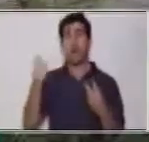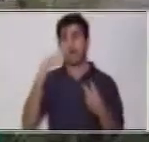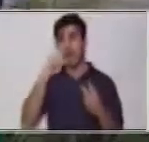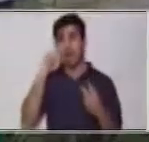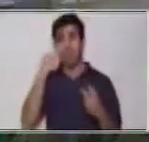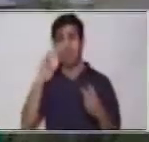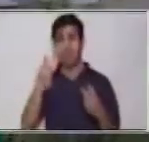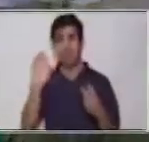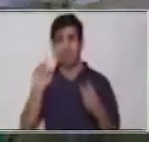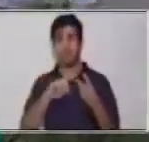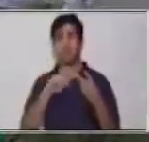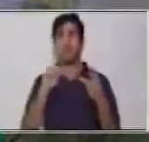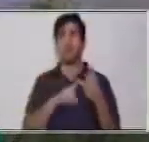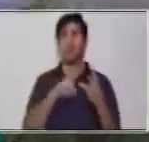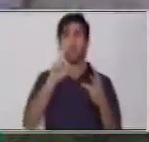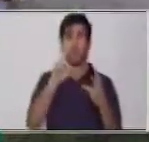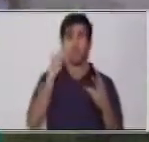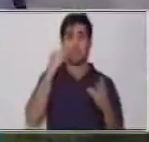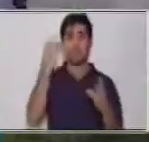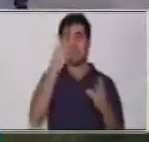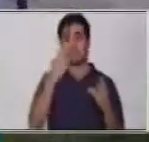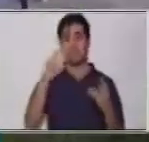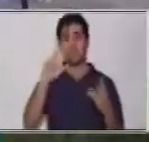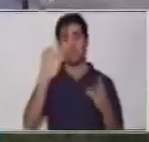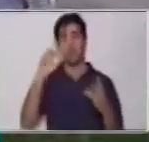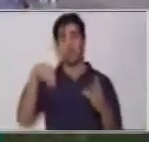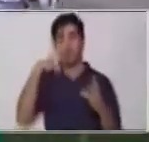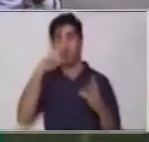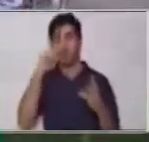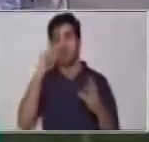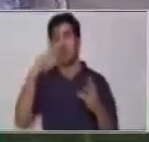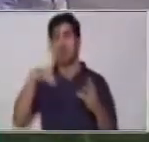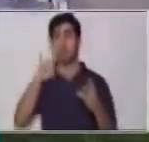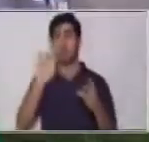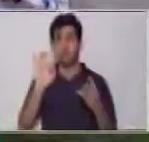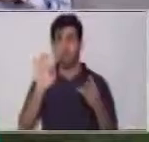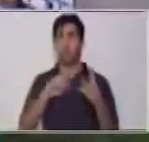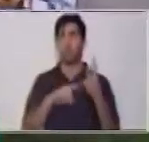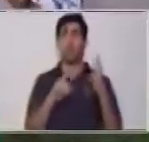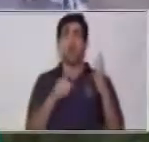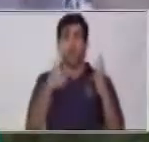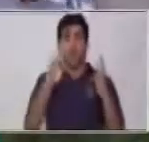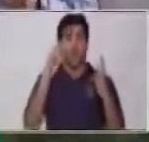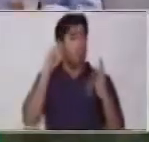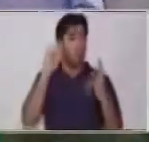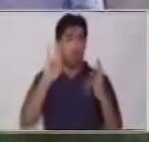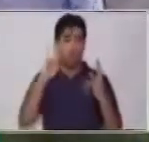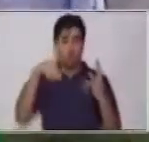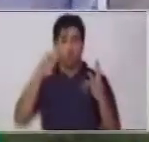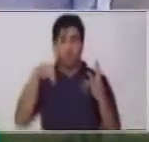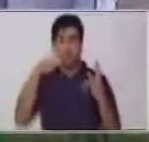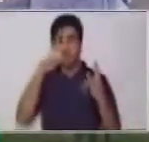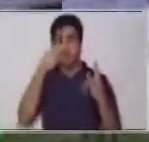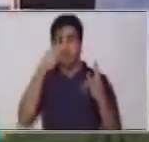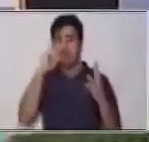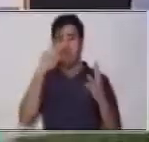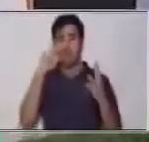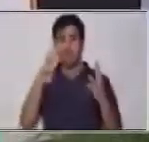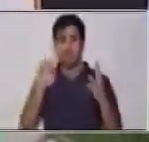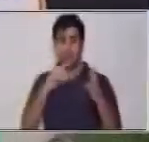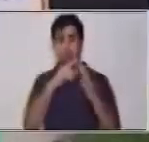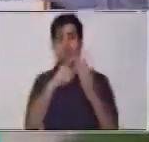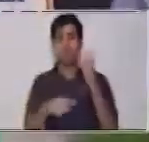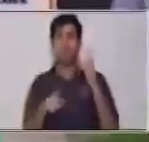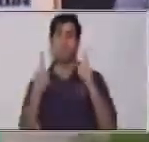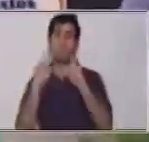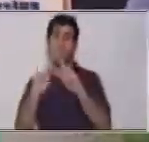Esta clasificación es con base a su estructura y a su intención comunicativa. Voy a